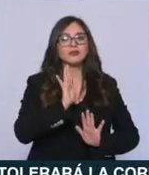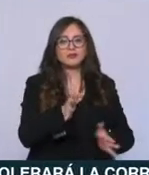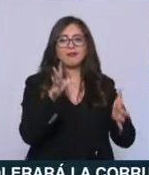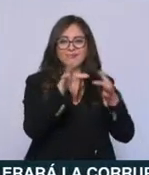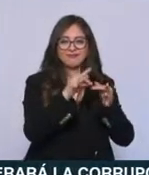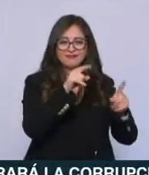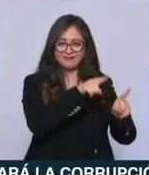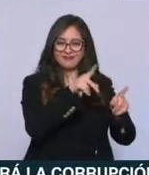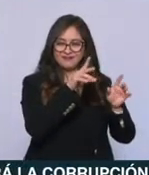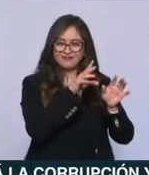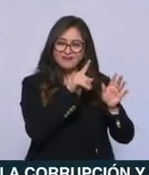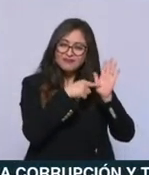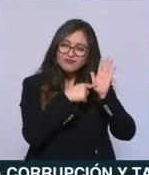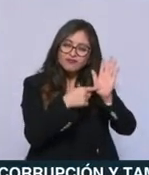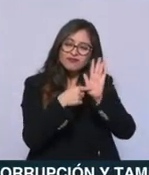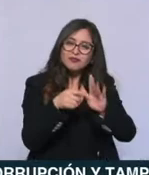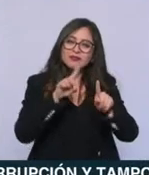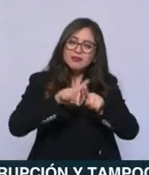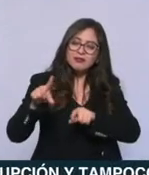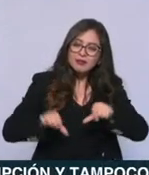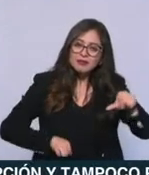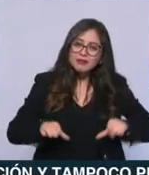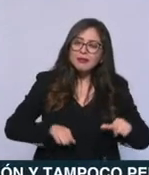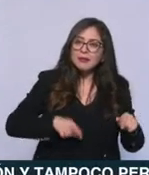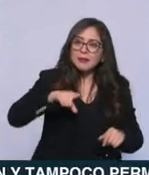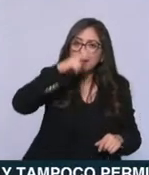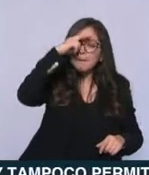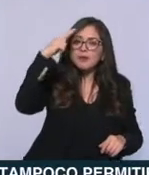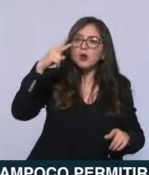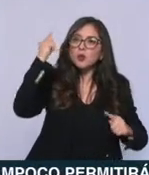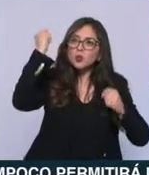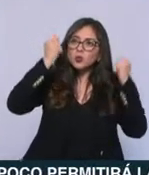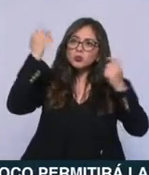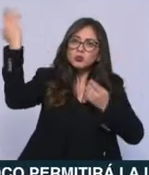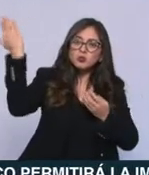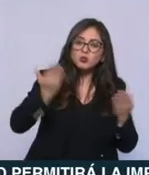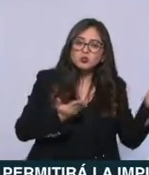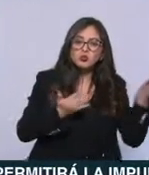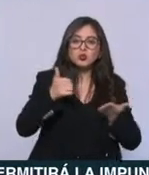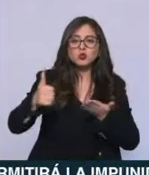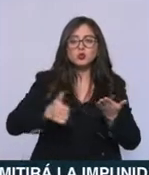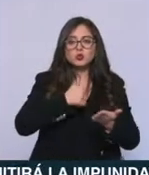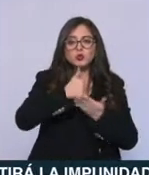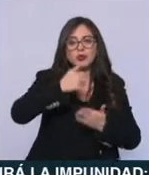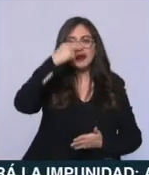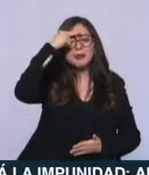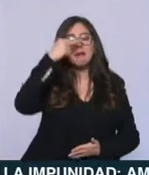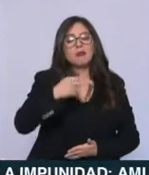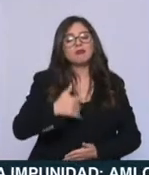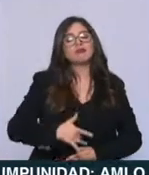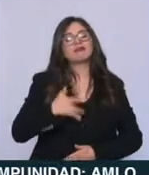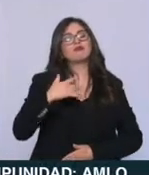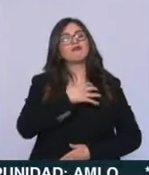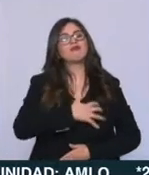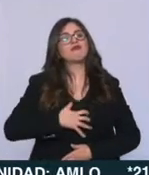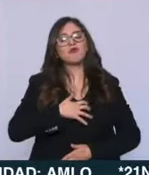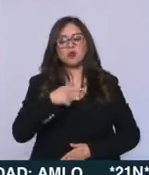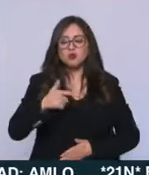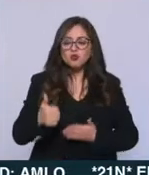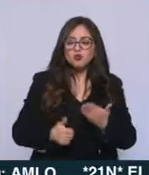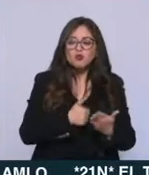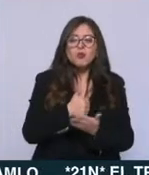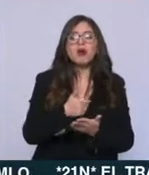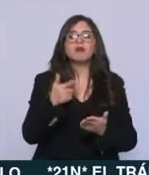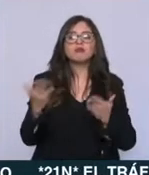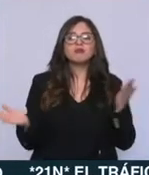excelente temporada de verano en materia de turismo de la ciudad, así que estamos contentos, orgullosos de que esta ciudad funcione y